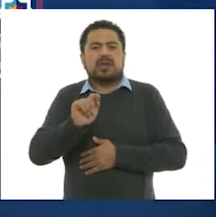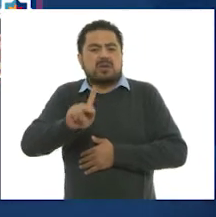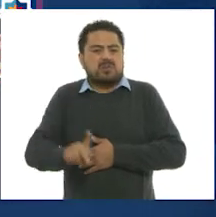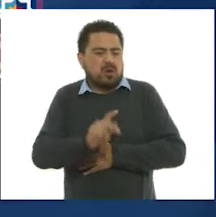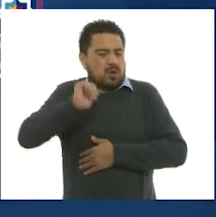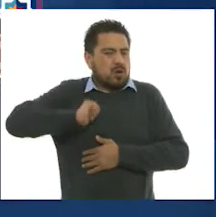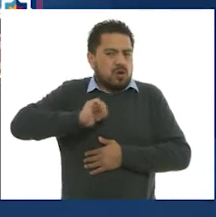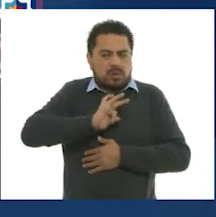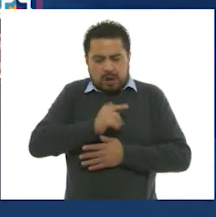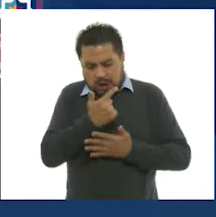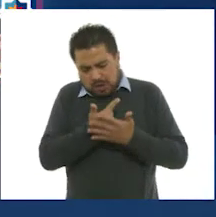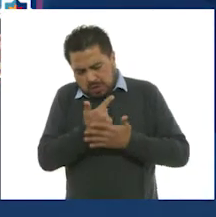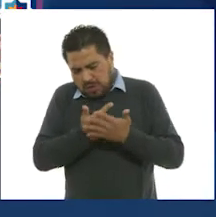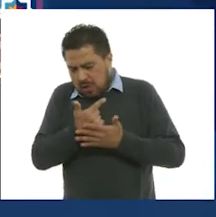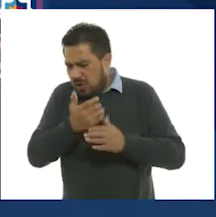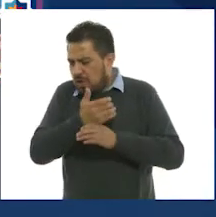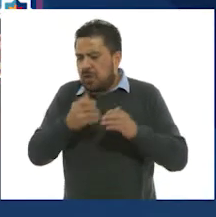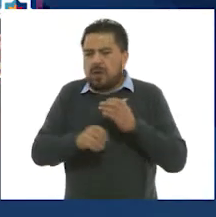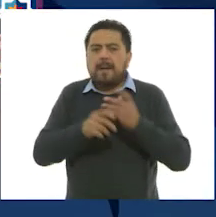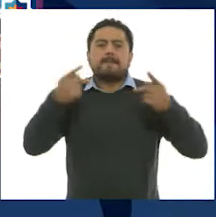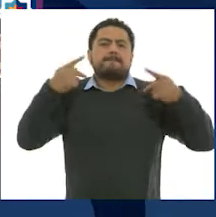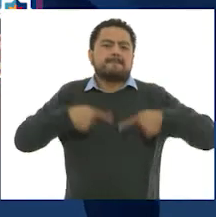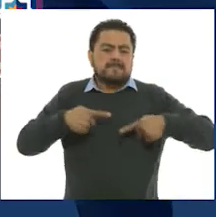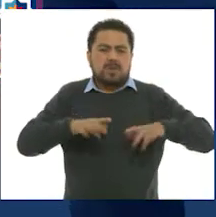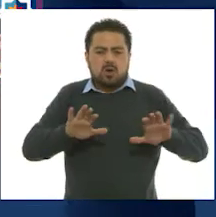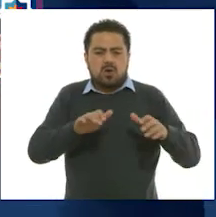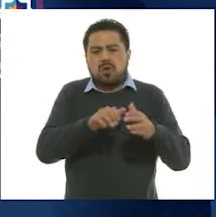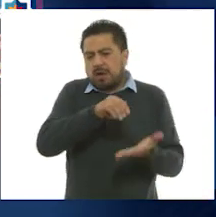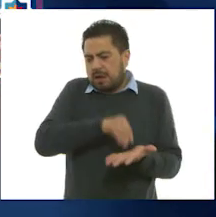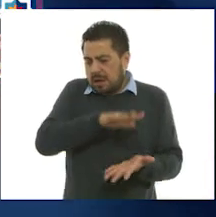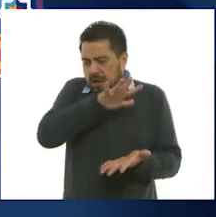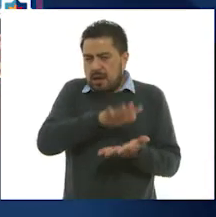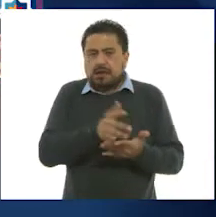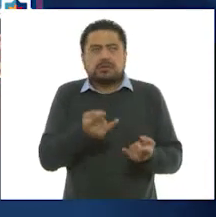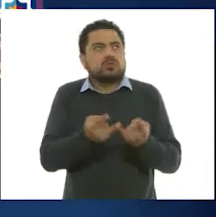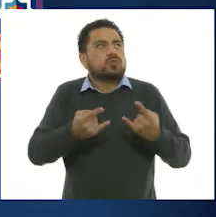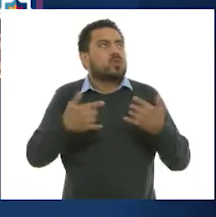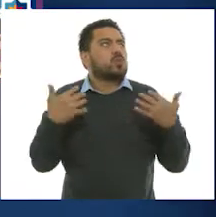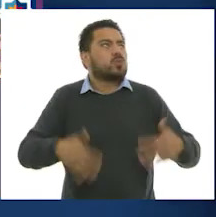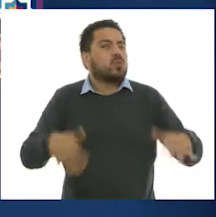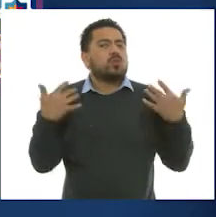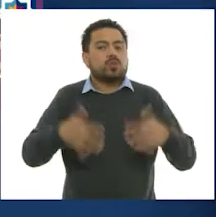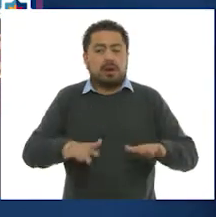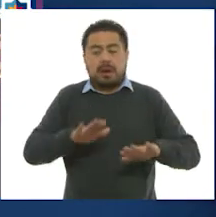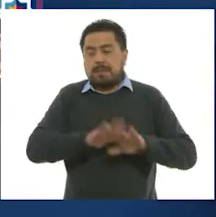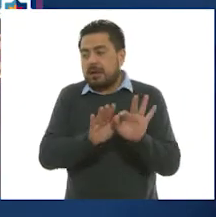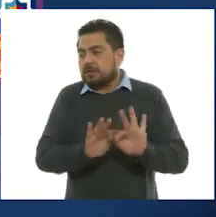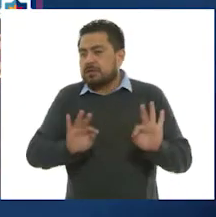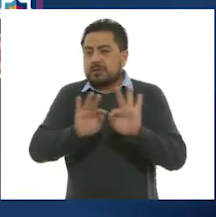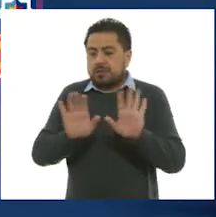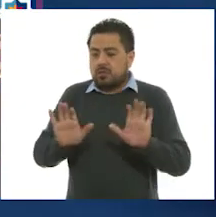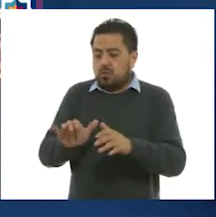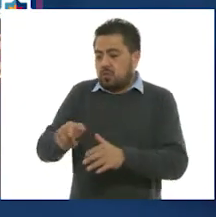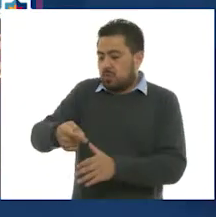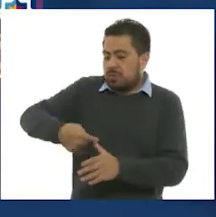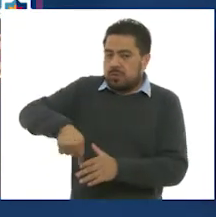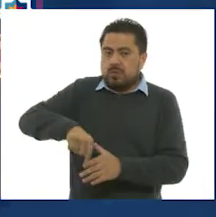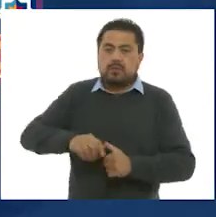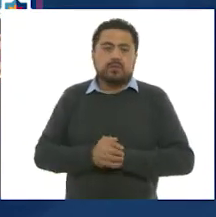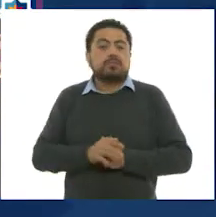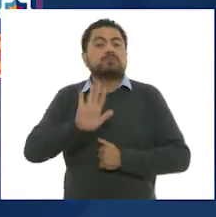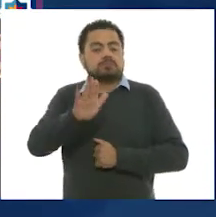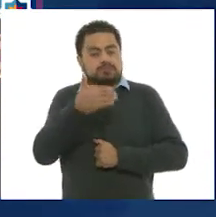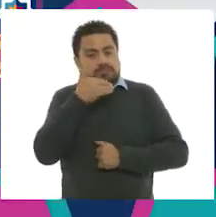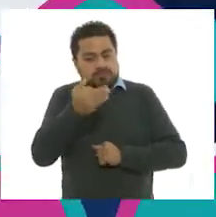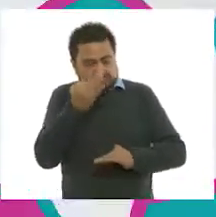podían contar objetos, personas, tributos, pero también registrar datos históricos relevantes para el imperio. Bien, y ahora